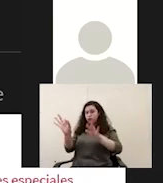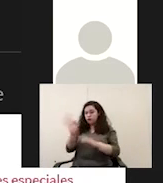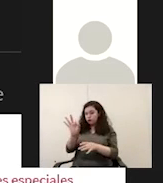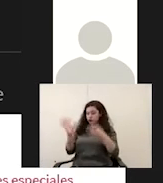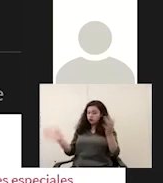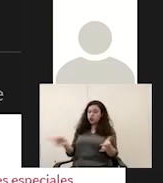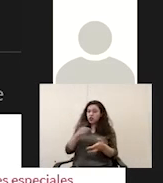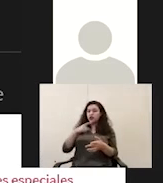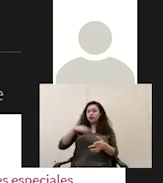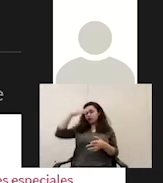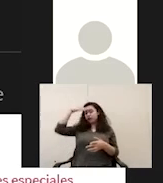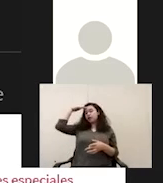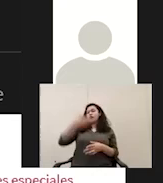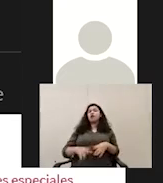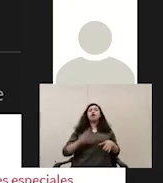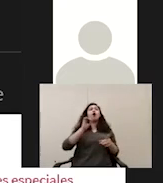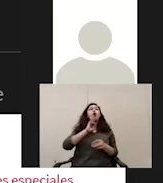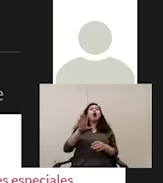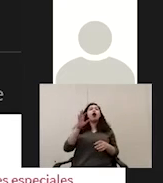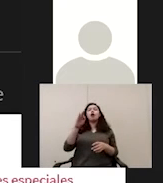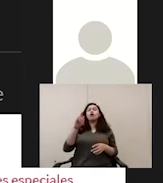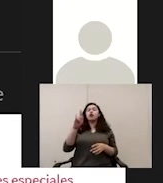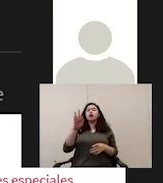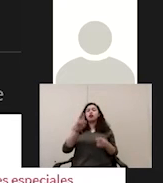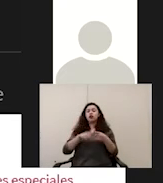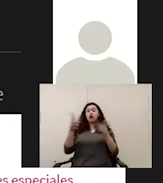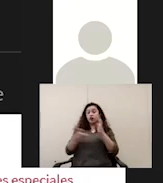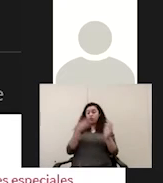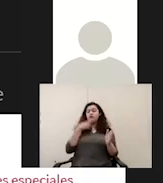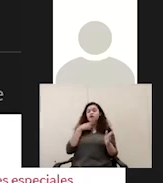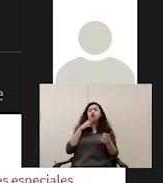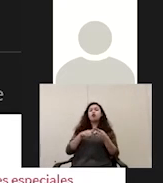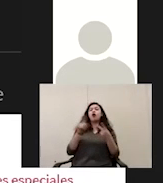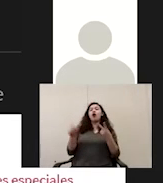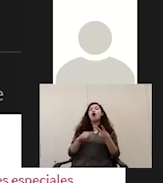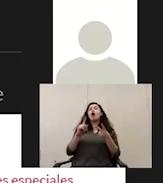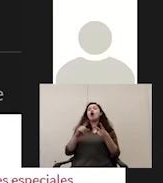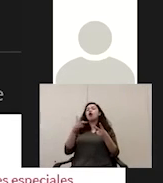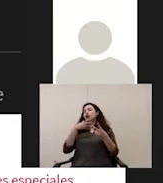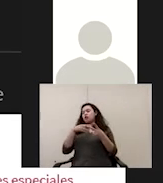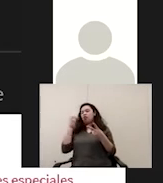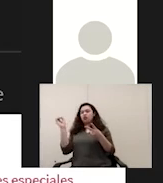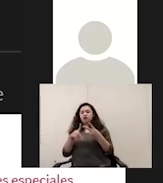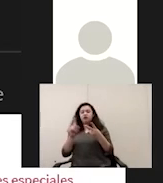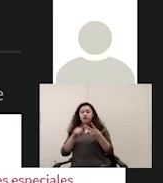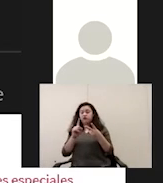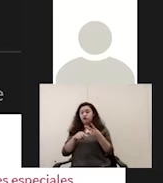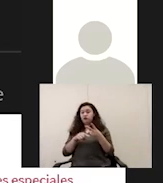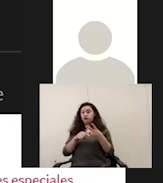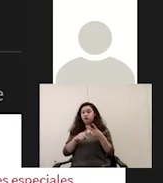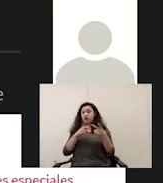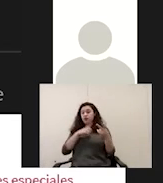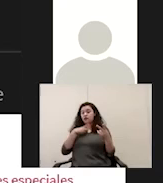saber qué tipo de filtro se utiliza, si es filtro reutilizable o es filtro desechable. Si es filtro desechable, se tendrá que